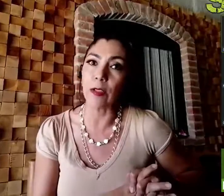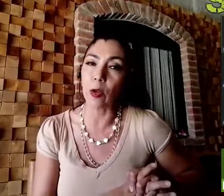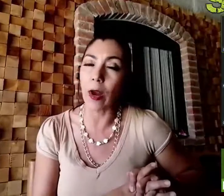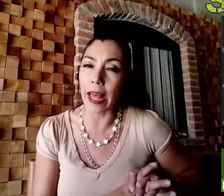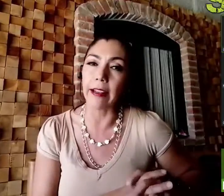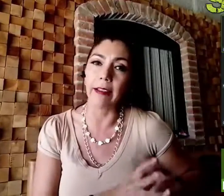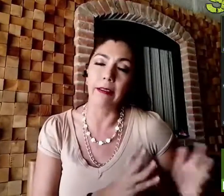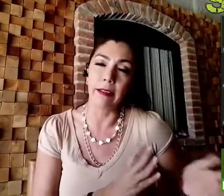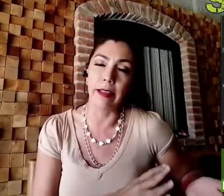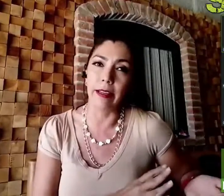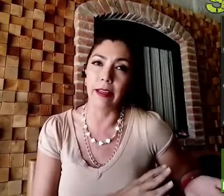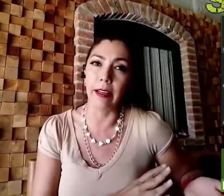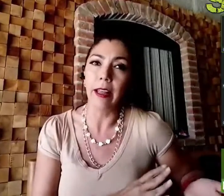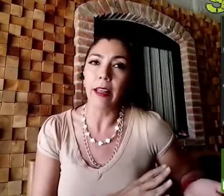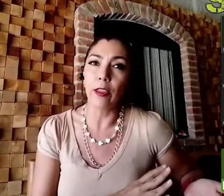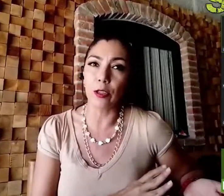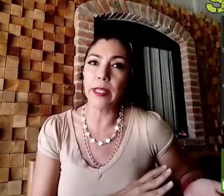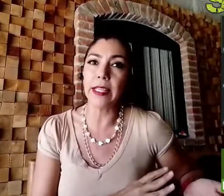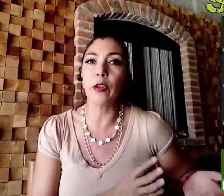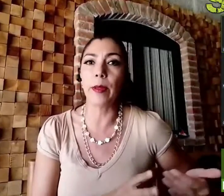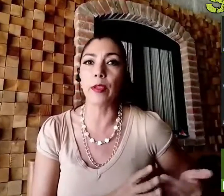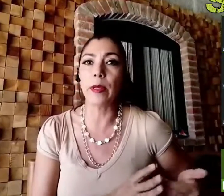este ciclo escolar, el